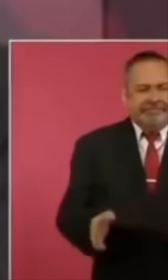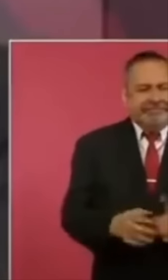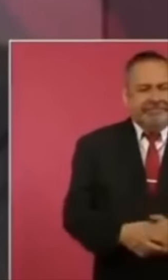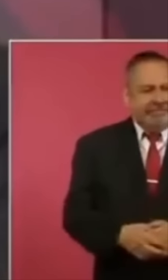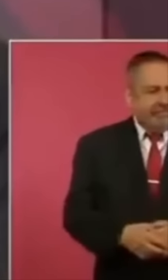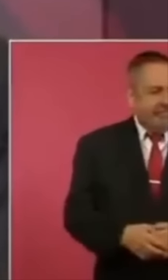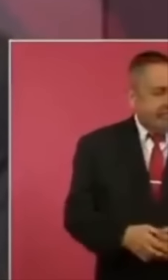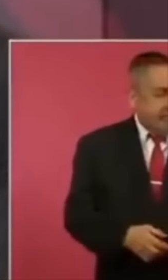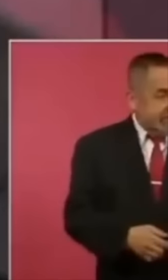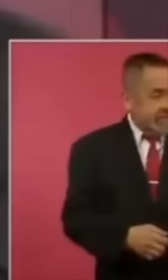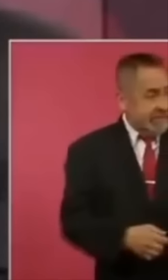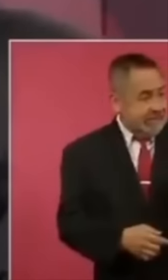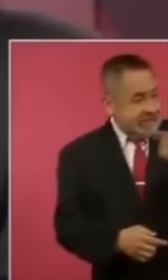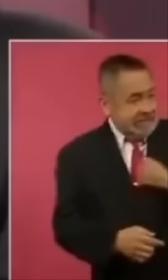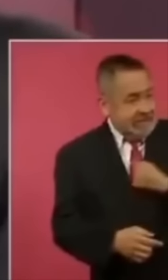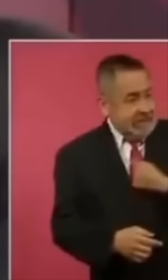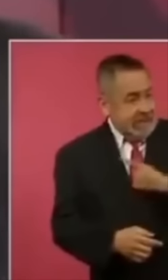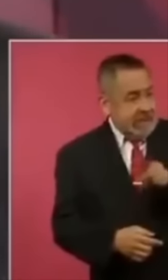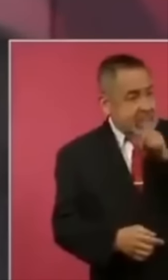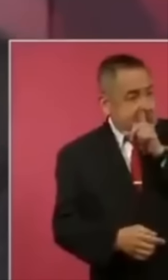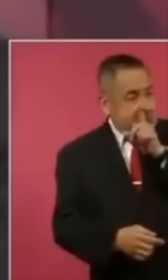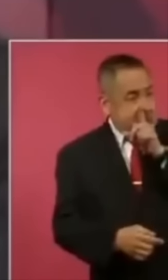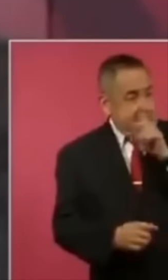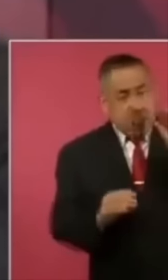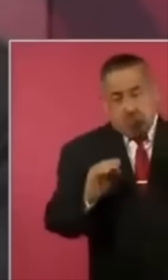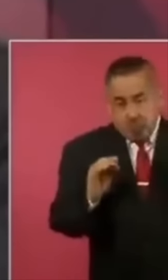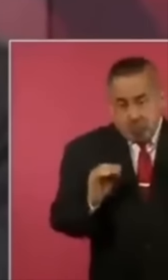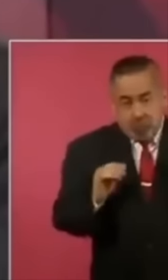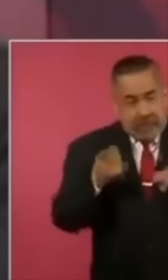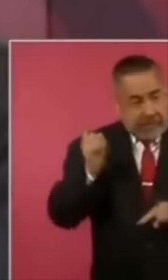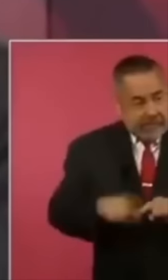nos van a silenciar?